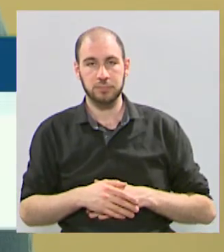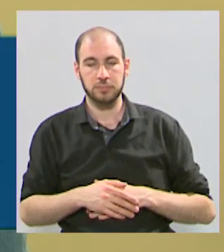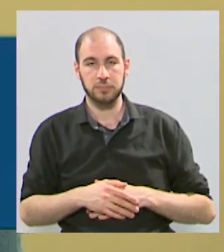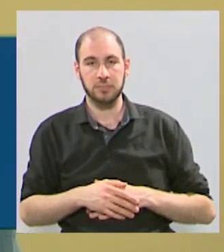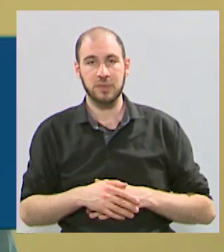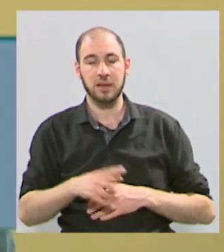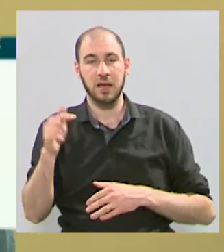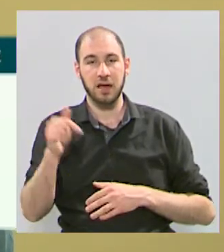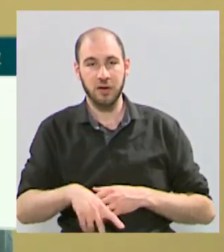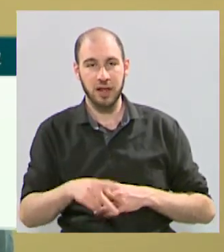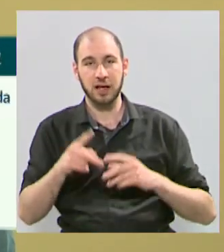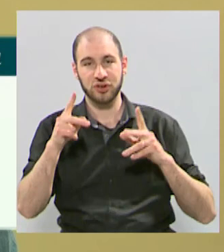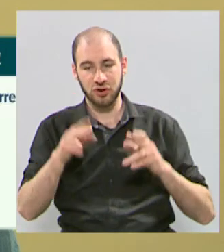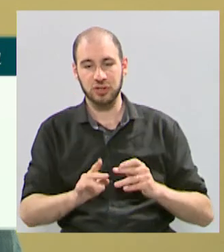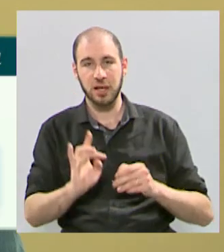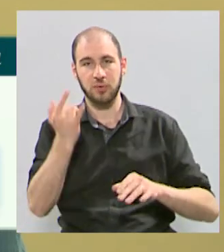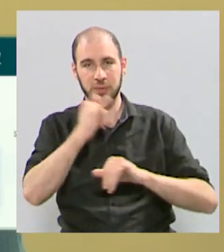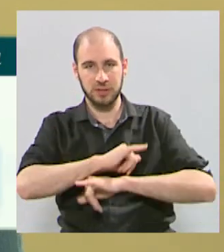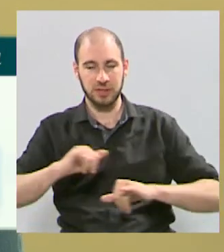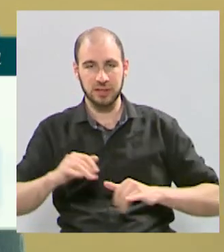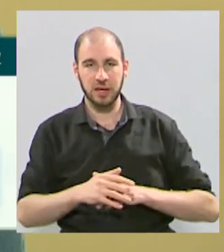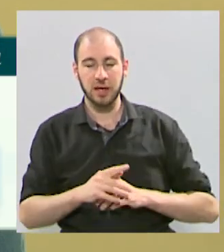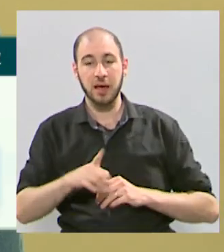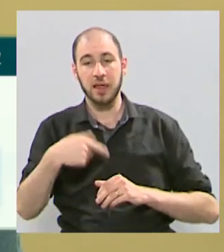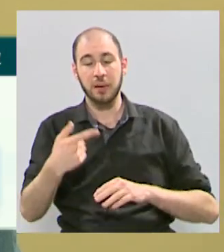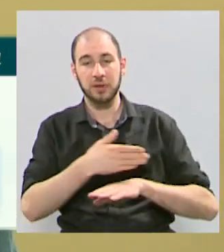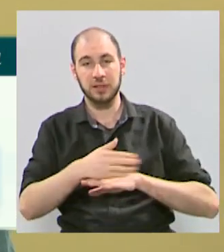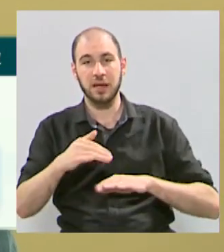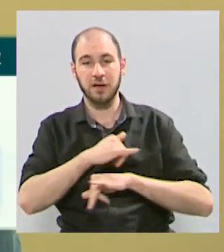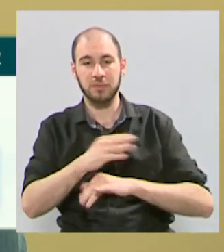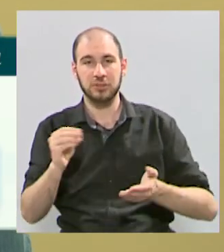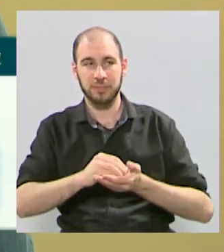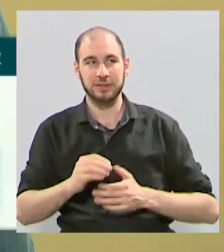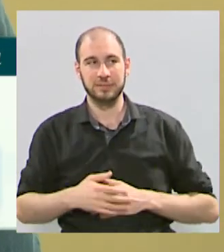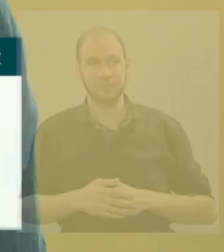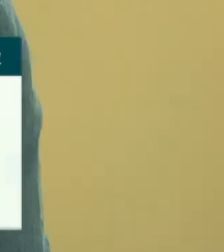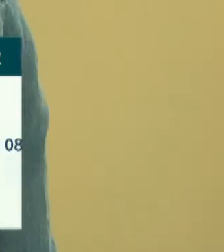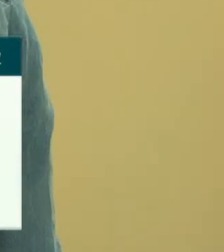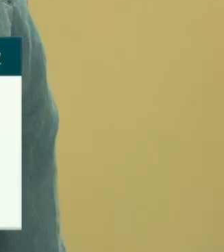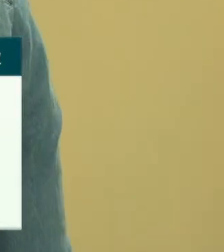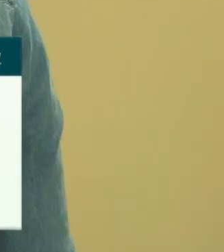Bien, vamos a ir a una tanda en Universidad Noticias y enseguida seguimos compartiendo más información.